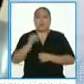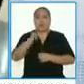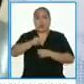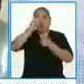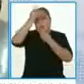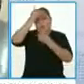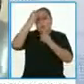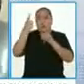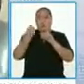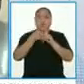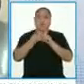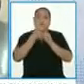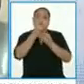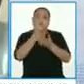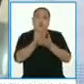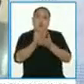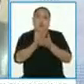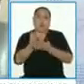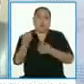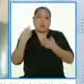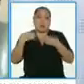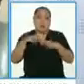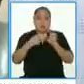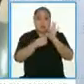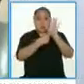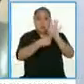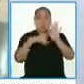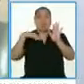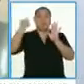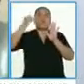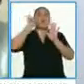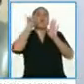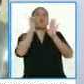dato positivo, si me permiten, y pueden mostrar la siguiente